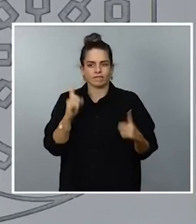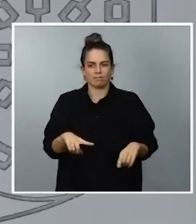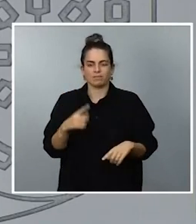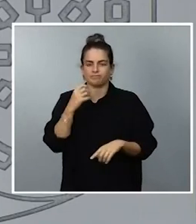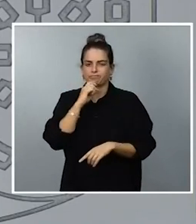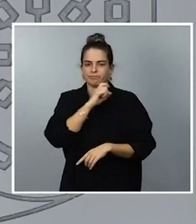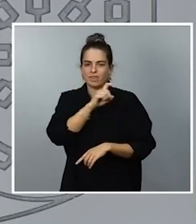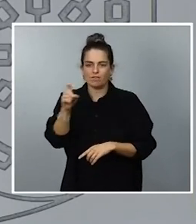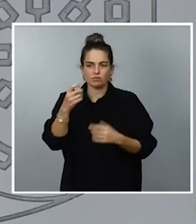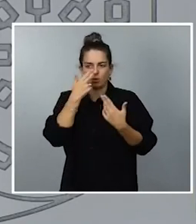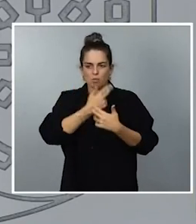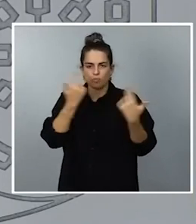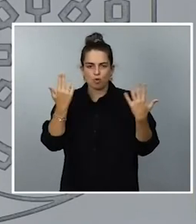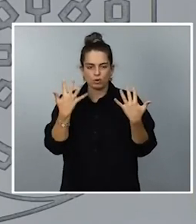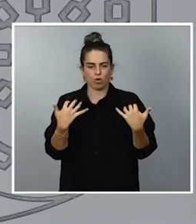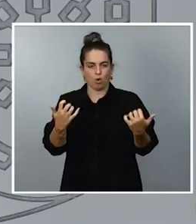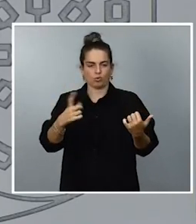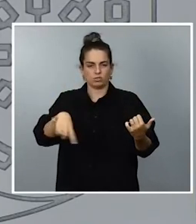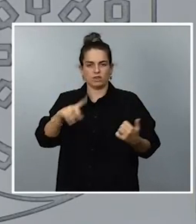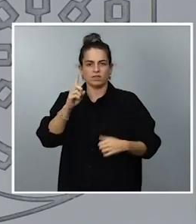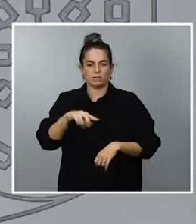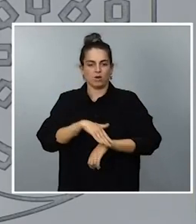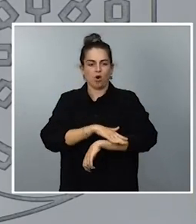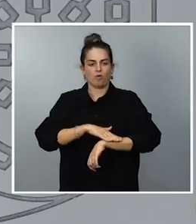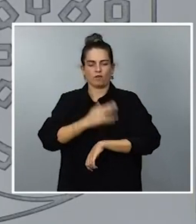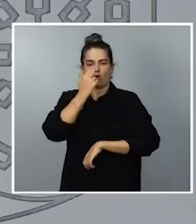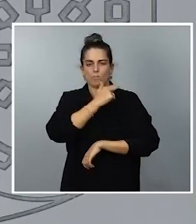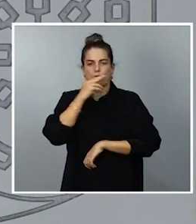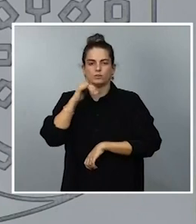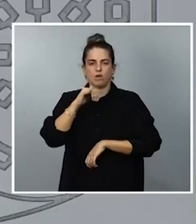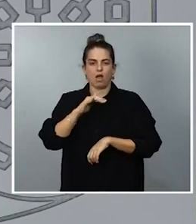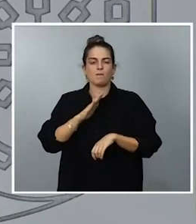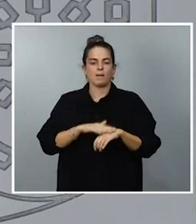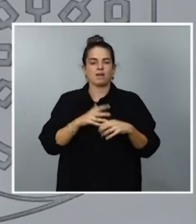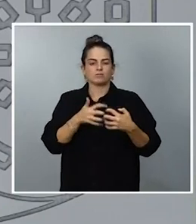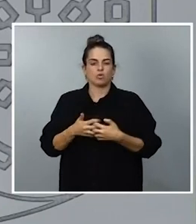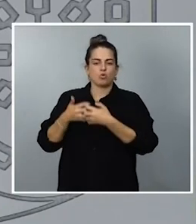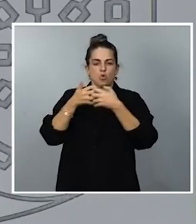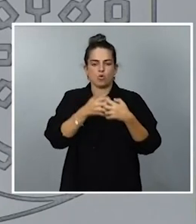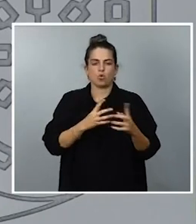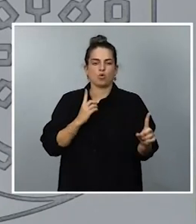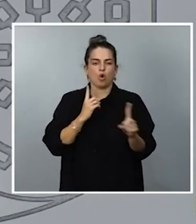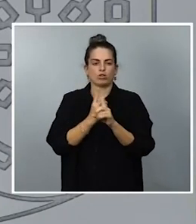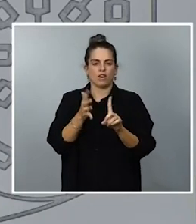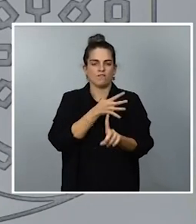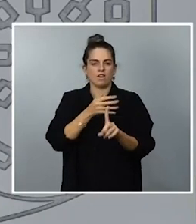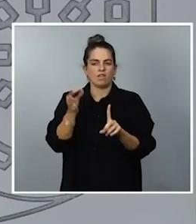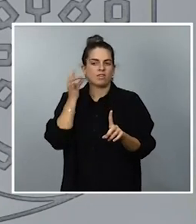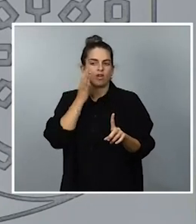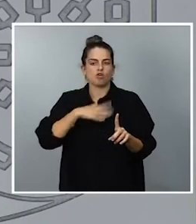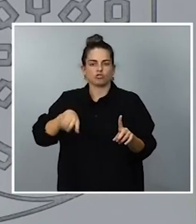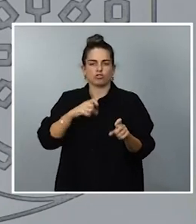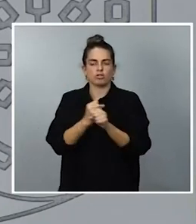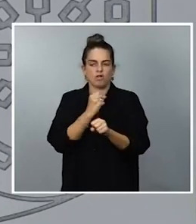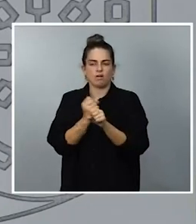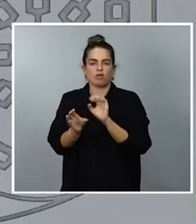ante todos ustedes y el compromiso de este gobierno para seguir trabajando en la lucha contra la violencia de género, acompañar a